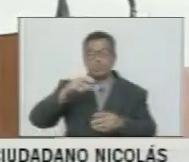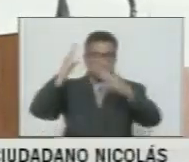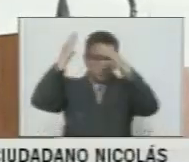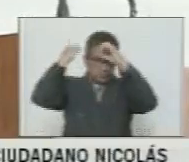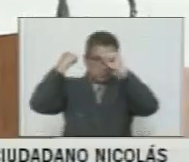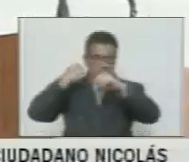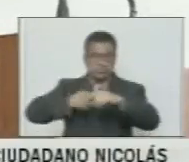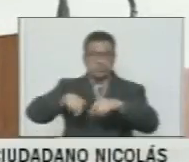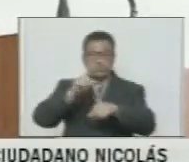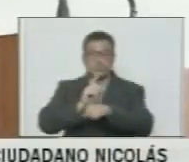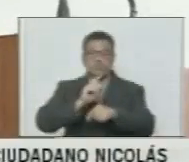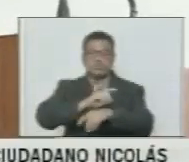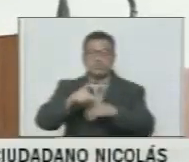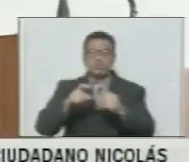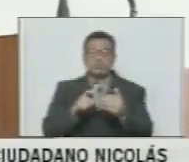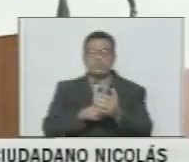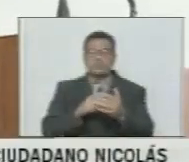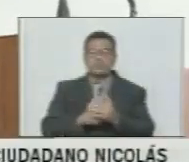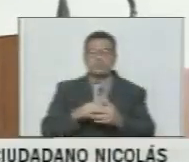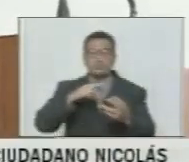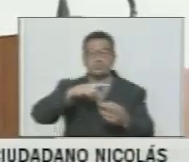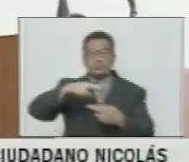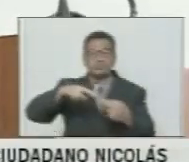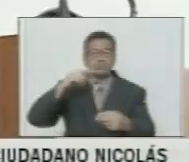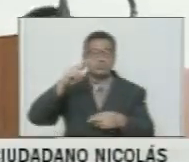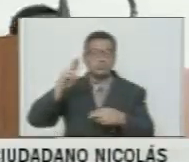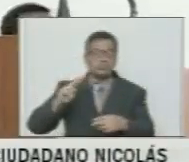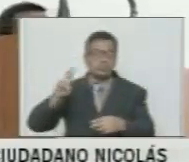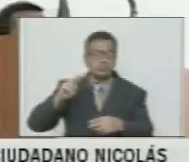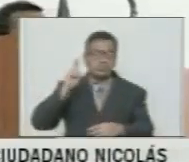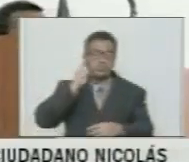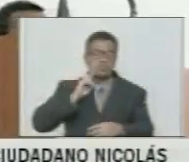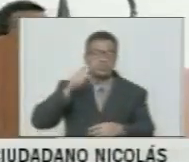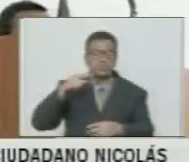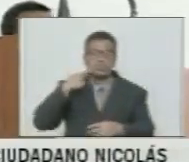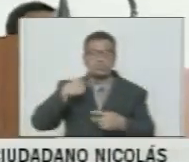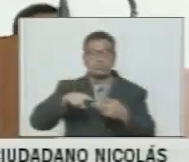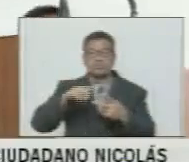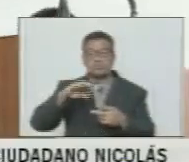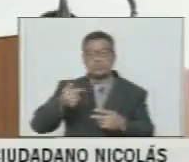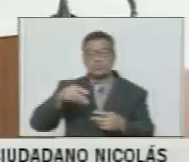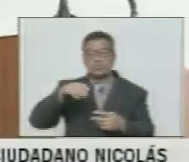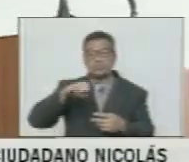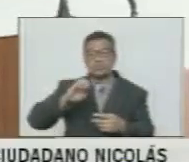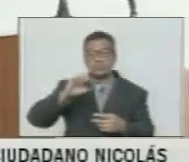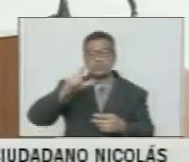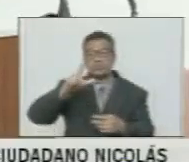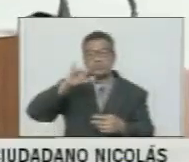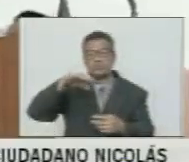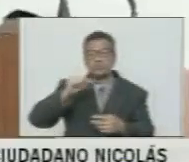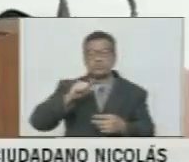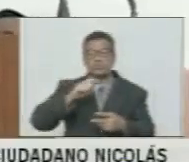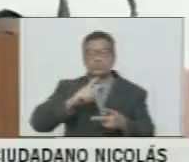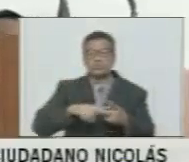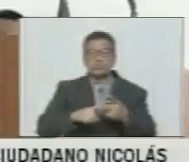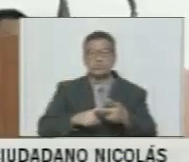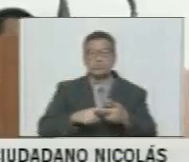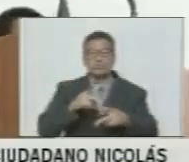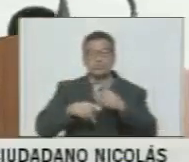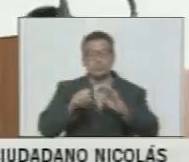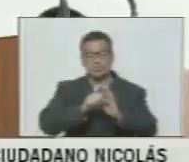como embajador extraordinario y plenipotenciario de la República Bolivariana de Venezuela en la República Argelina Democrática y